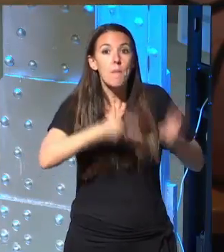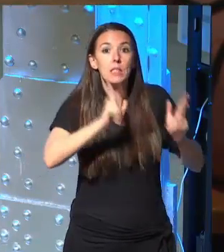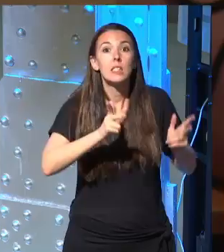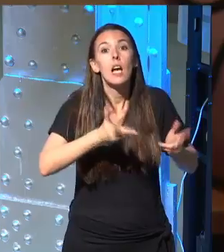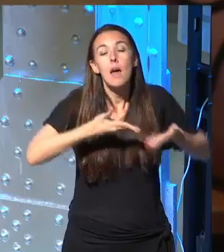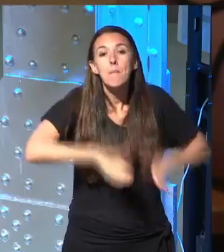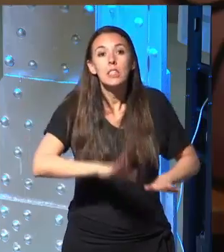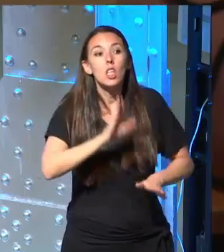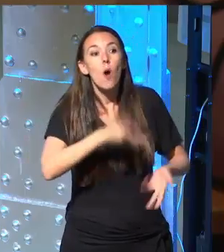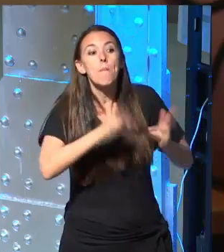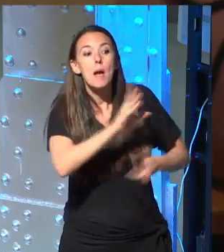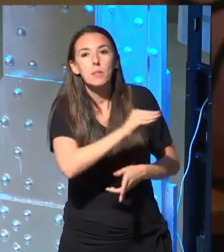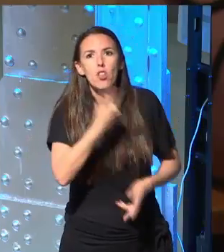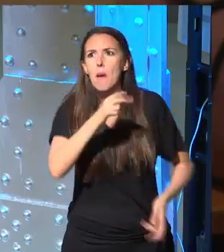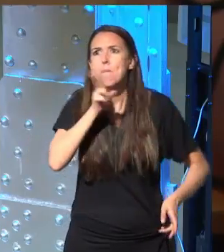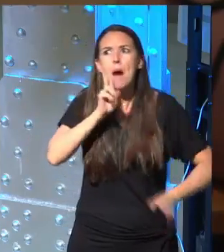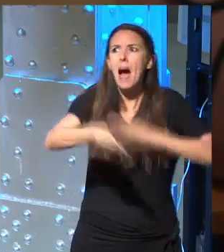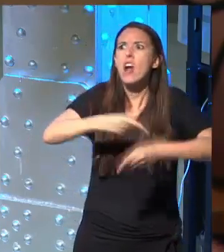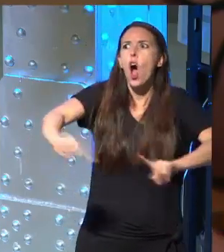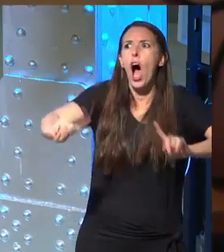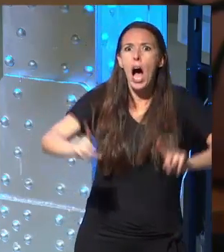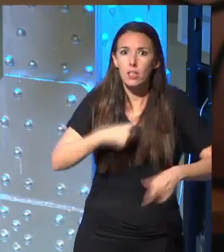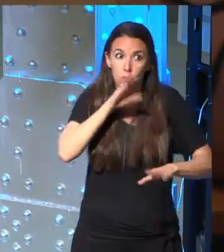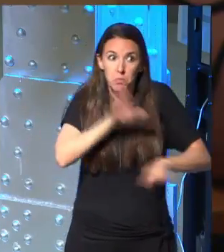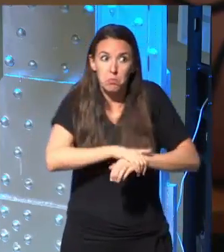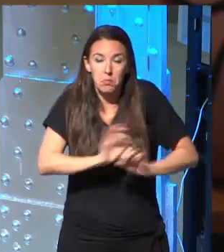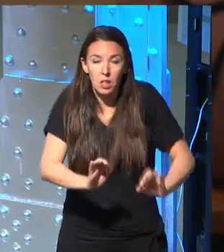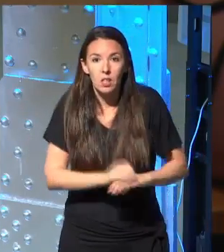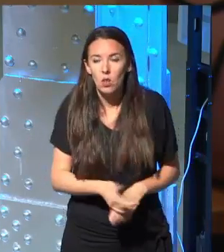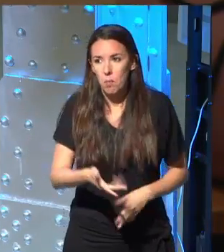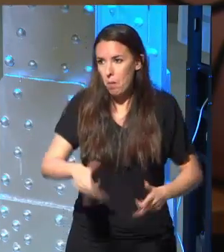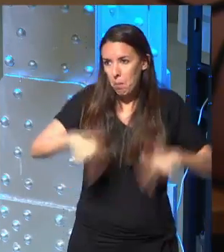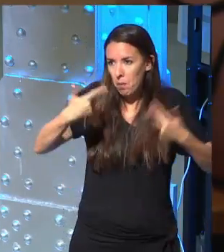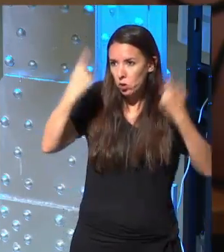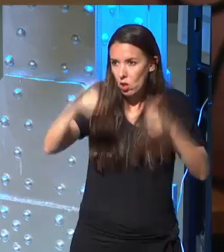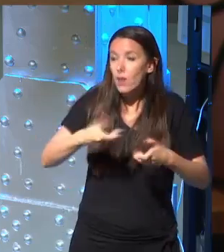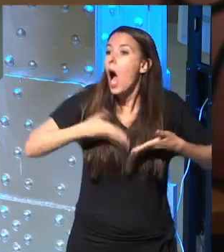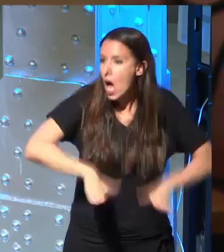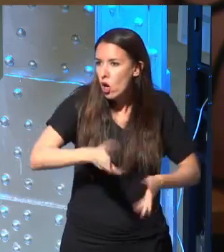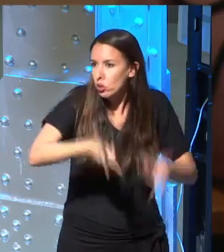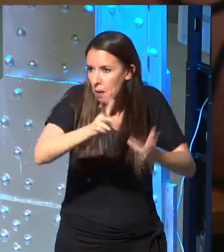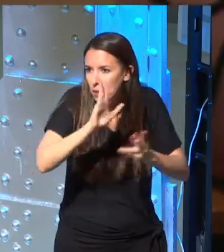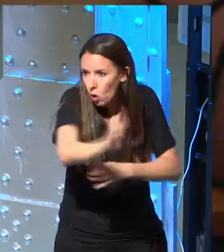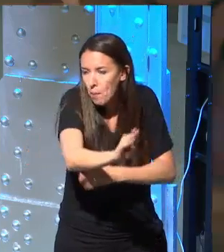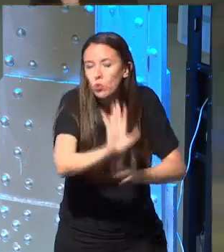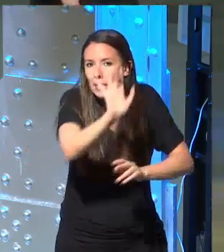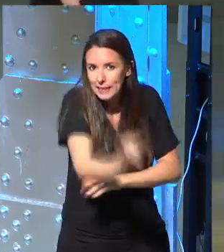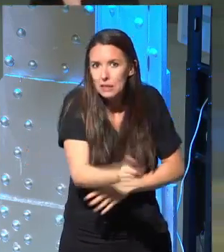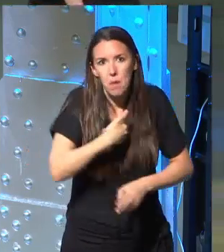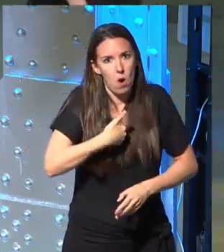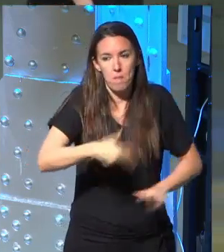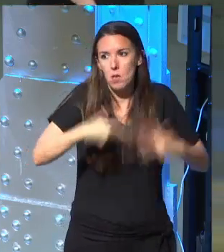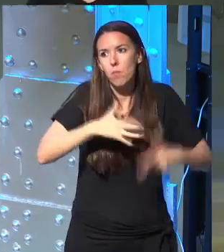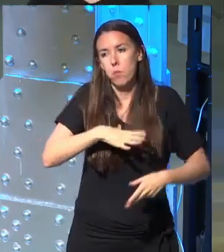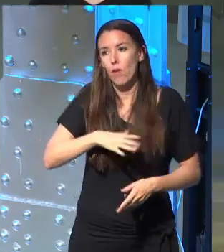ya son mayorcitos. Mamá, no cuentes esto. Claro, ya, pero tipo, a mí me tienes que pedir permiso. O sea, a tus hijos sí, pero... No, por